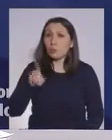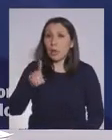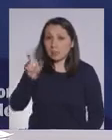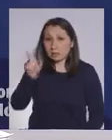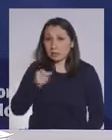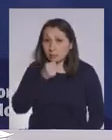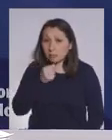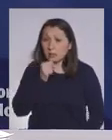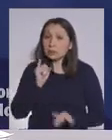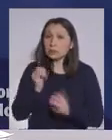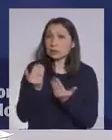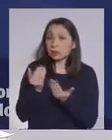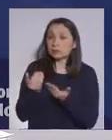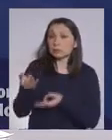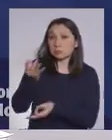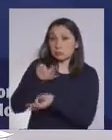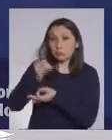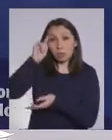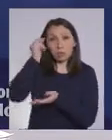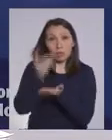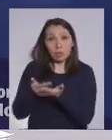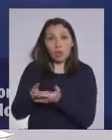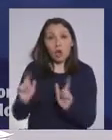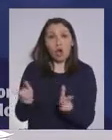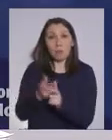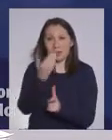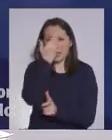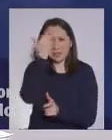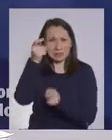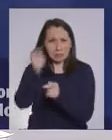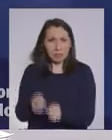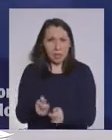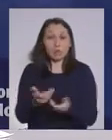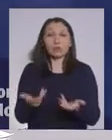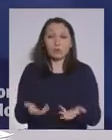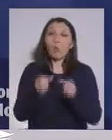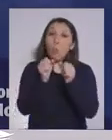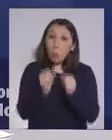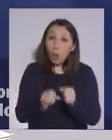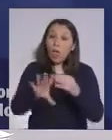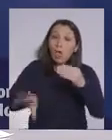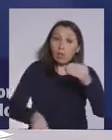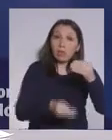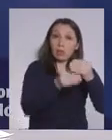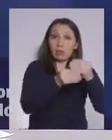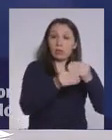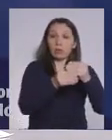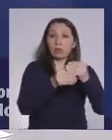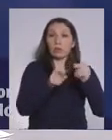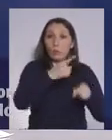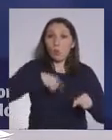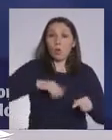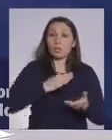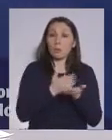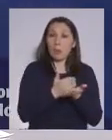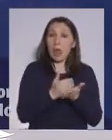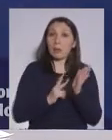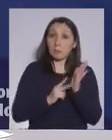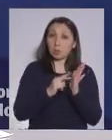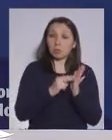necesario acoger las propuestas del comité de expertos y son y se pueden insertar dentro de nuestro plan